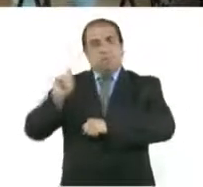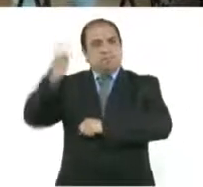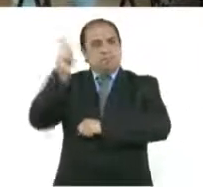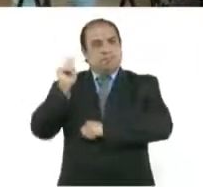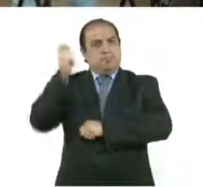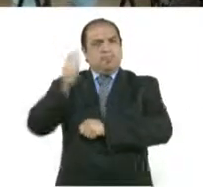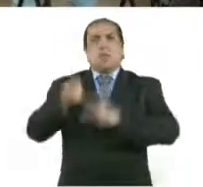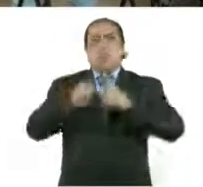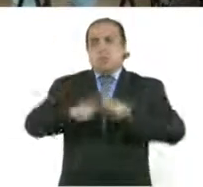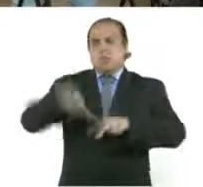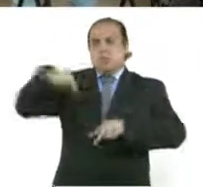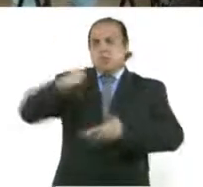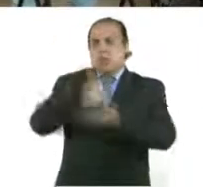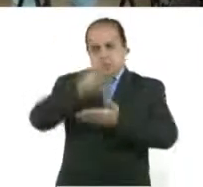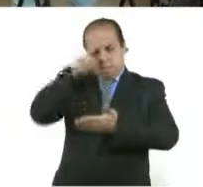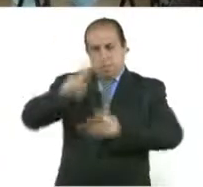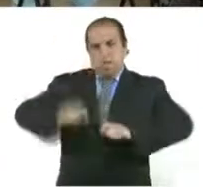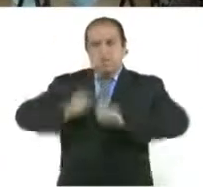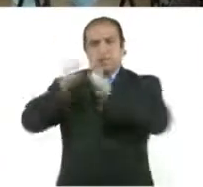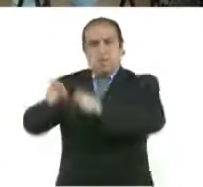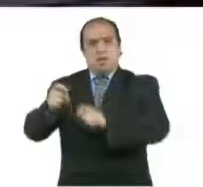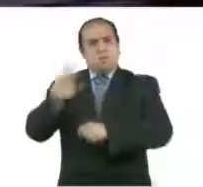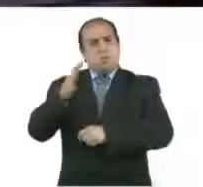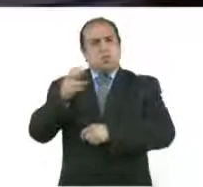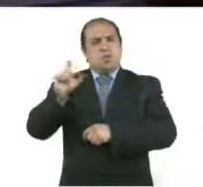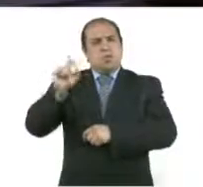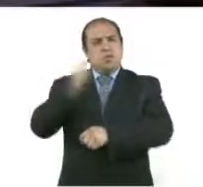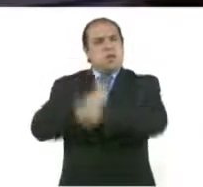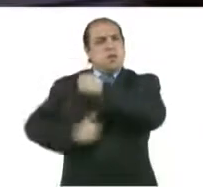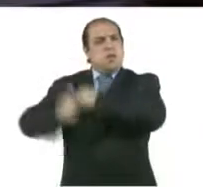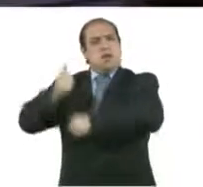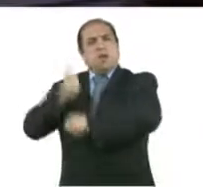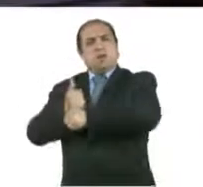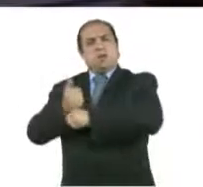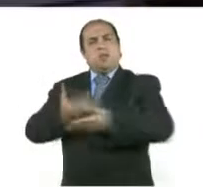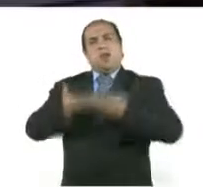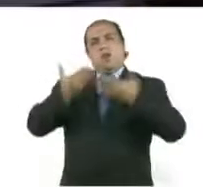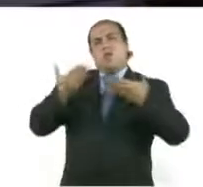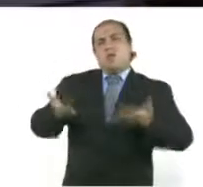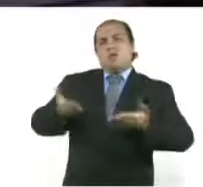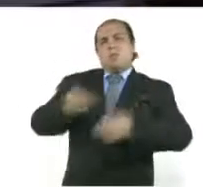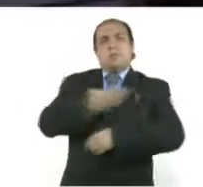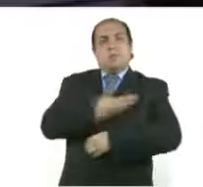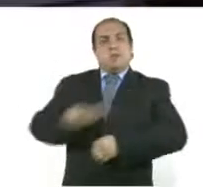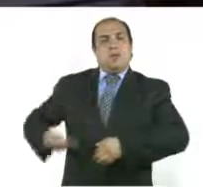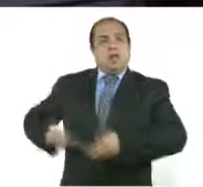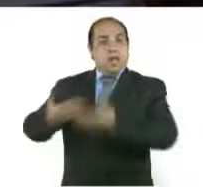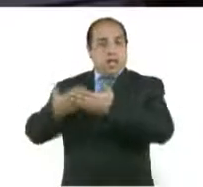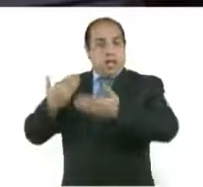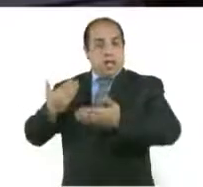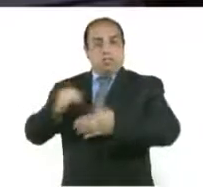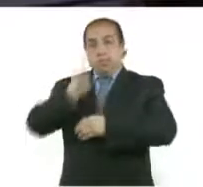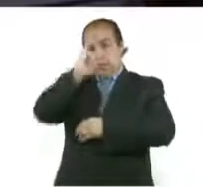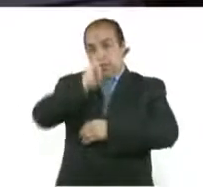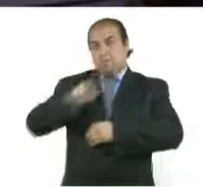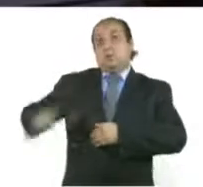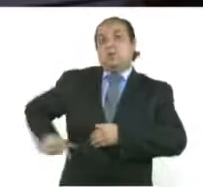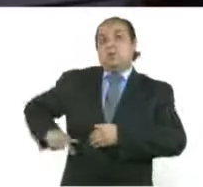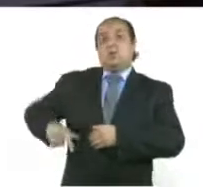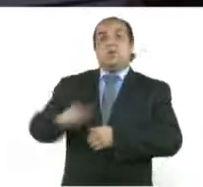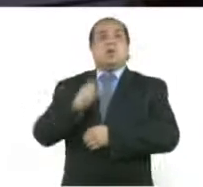Ciudad de México hace más de 20 años, cuando nuestro actual presidente, el licenciado Andrés Manuel López Obrador, era jefe de